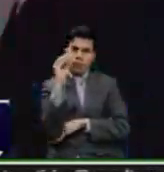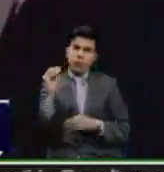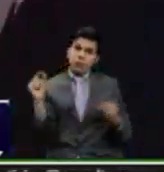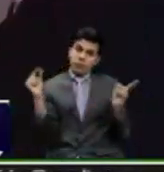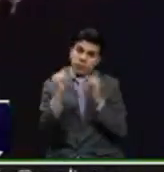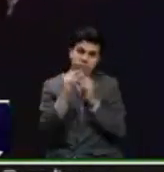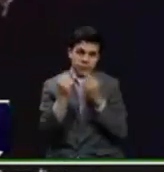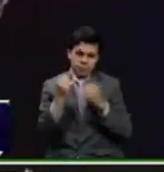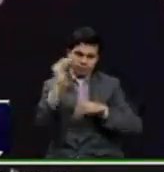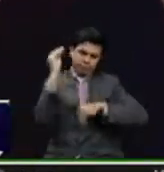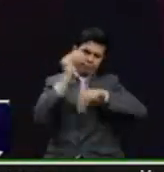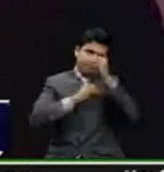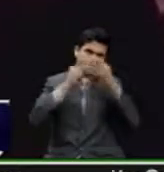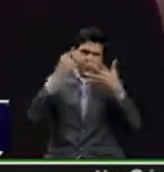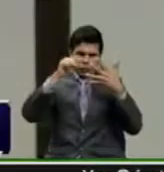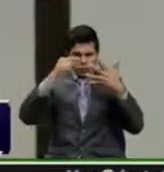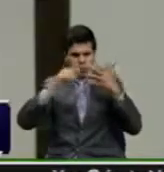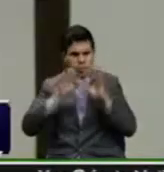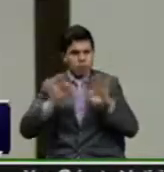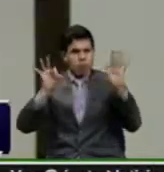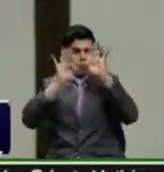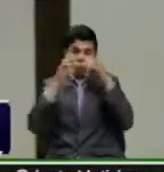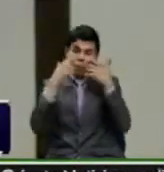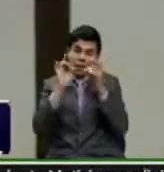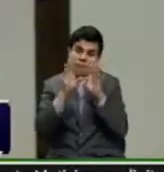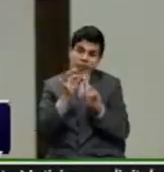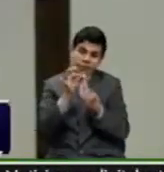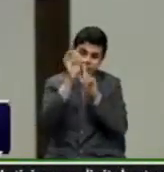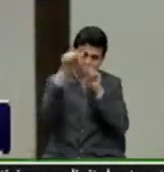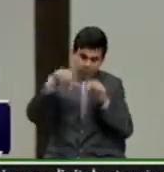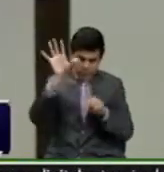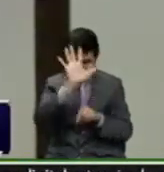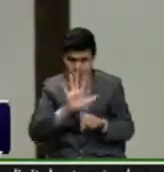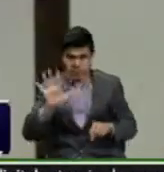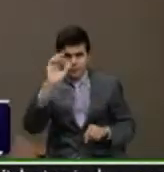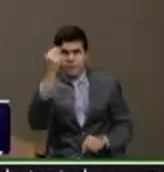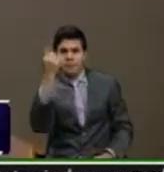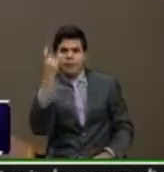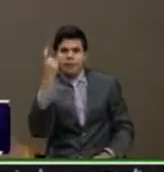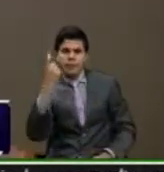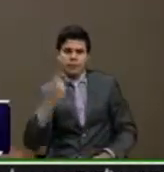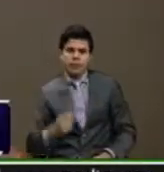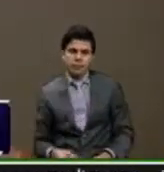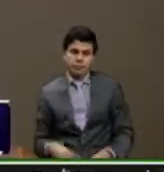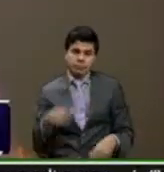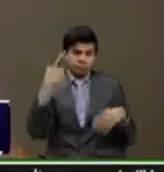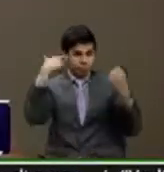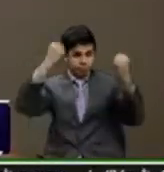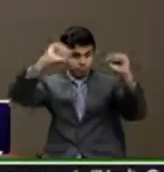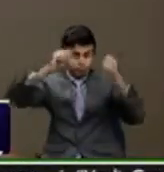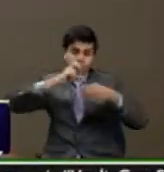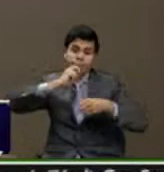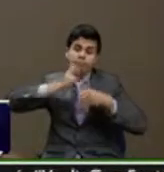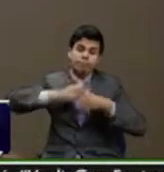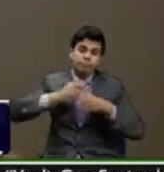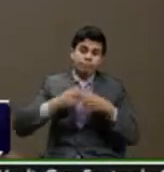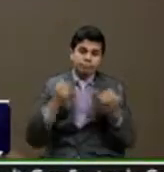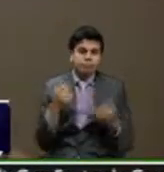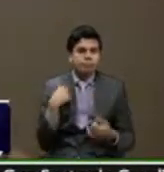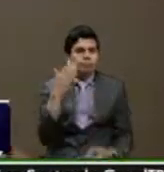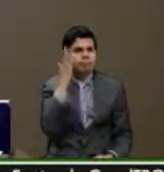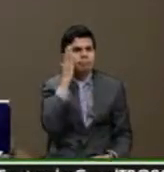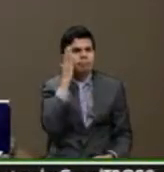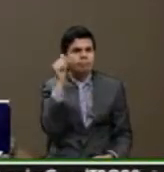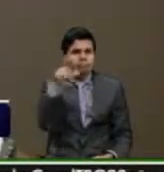mostró inconforme con la poca importancia que se le dio a esta fecha en el departamento. Preocupante la situación, teniendo entendido que este es